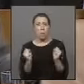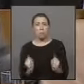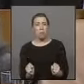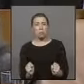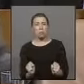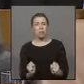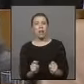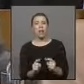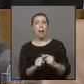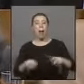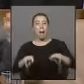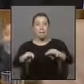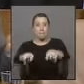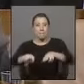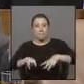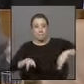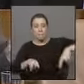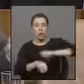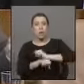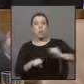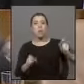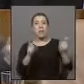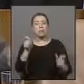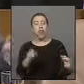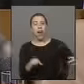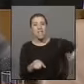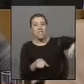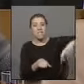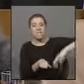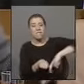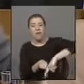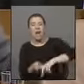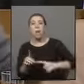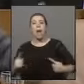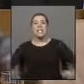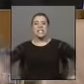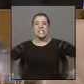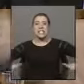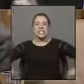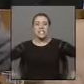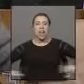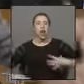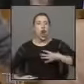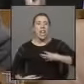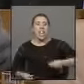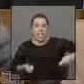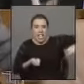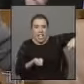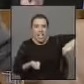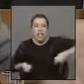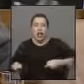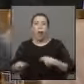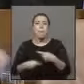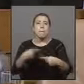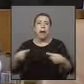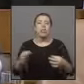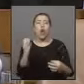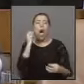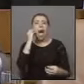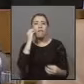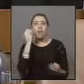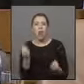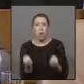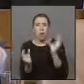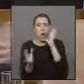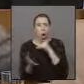en los pasos de cebra no haya una bajada para que una persona baje con la silla de rueda, con su hijo, con su hija, con su pariente, con su abuelo, con alguien?